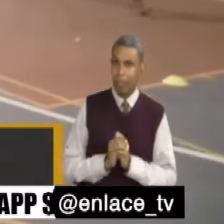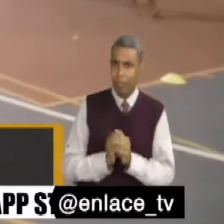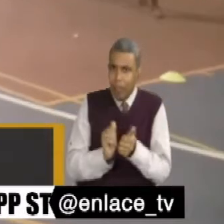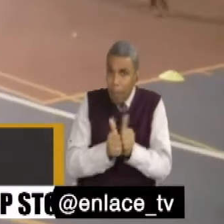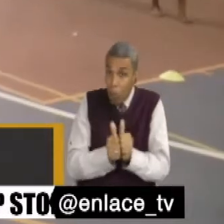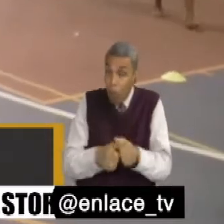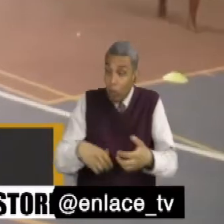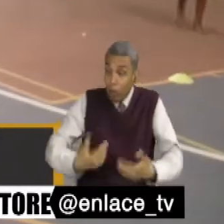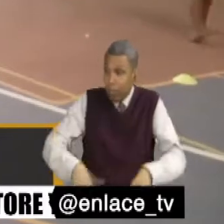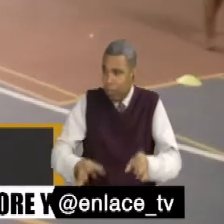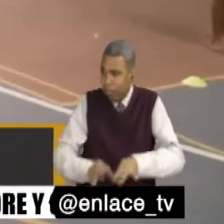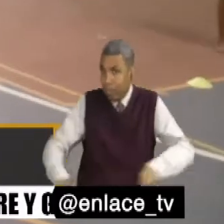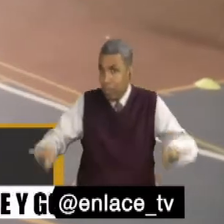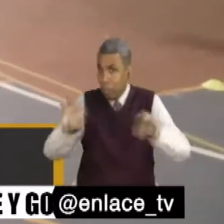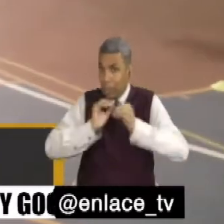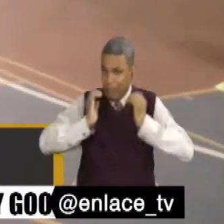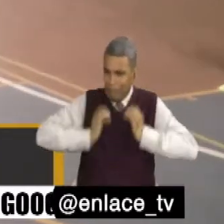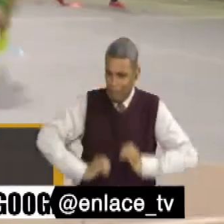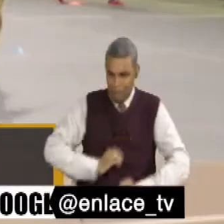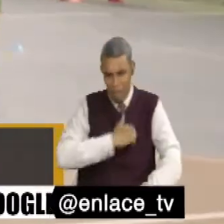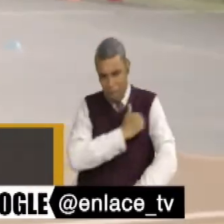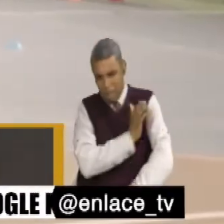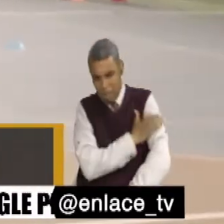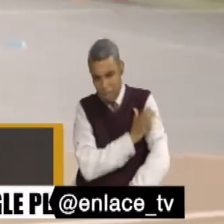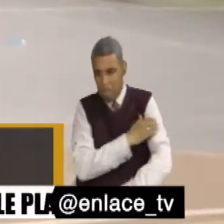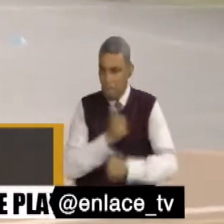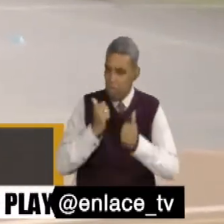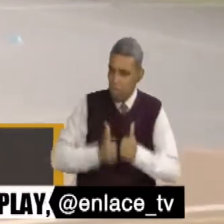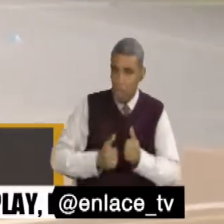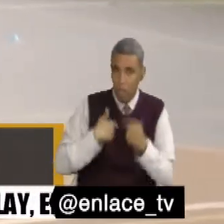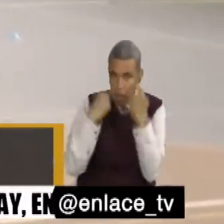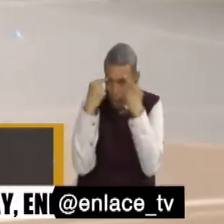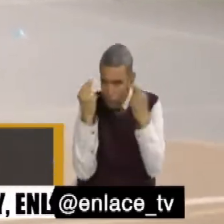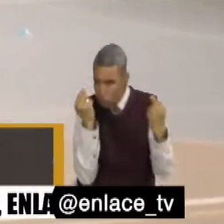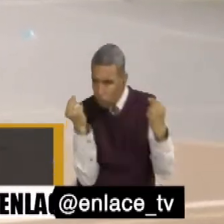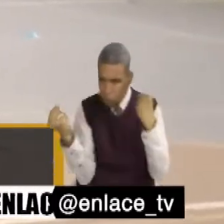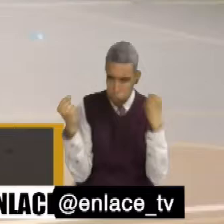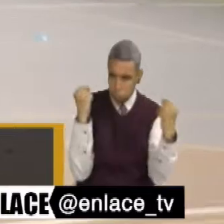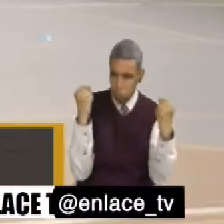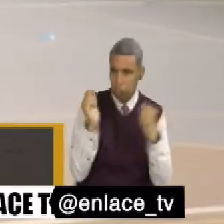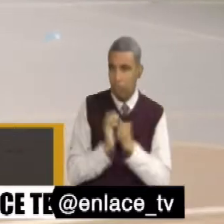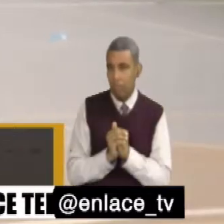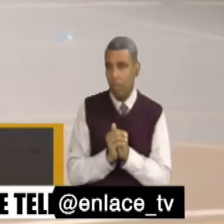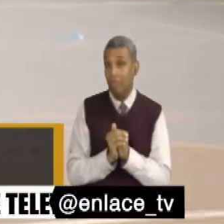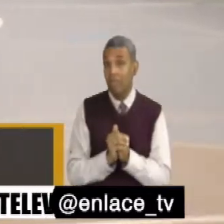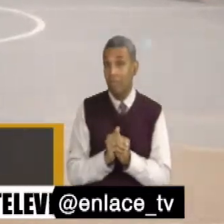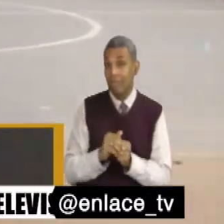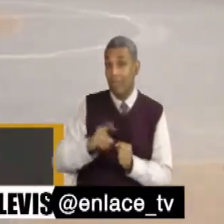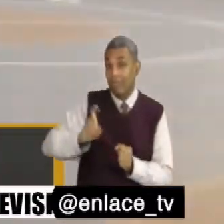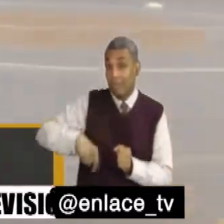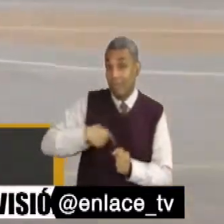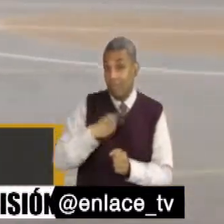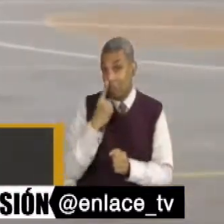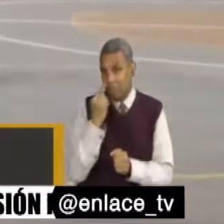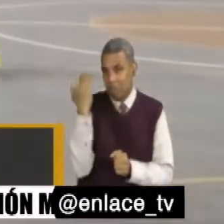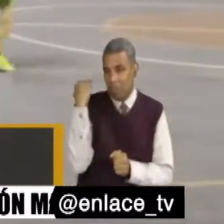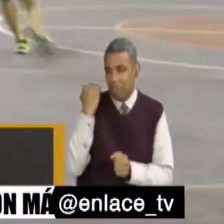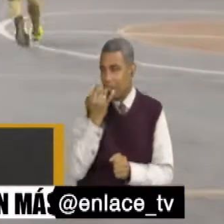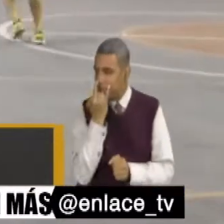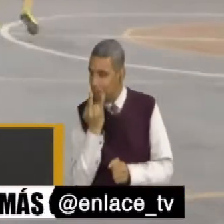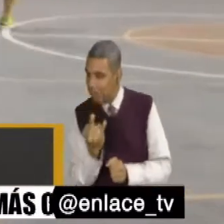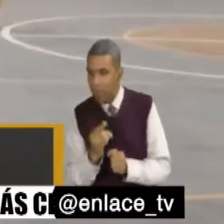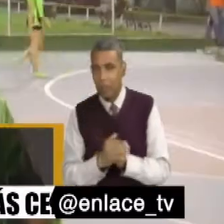físico y con muchísima técnica, entonces me pareció interesante por eso. El torneo Caña, pues llevamos